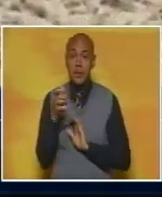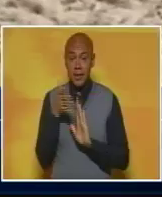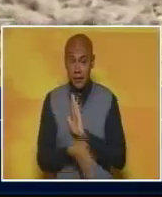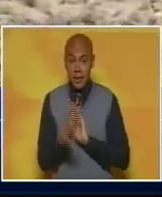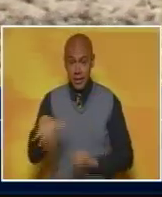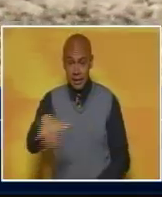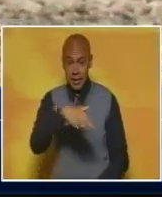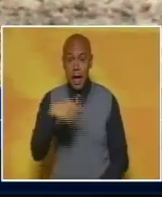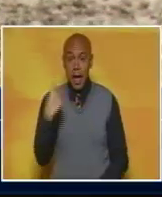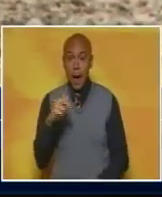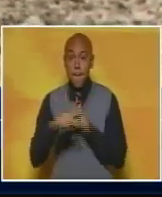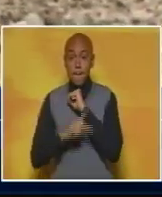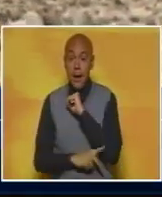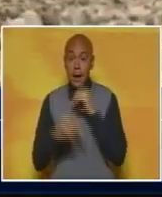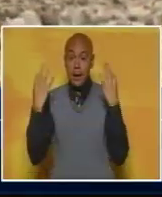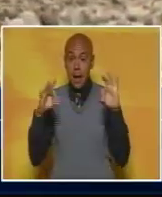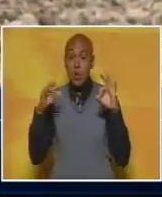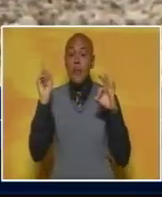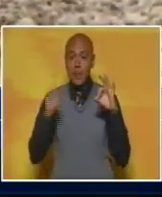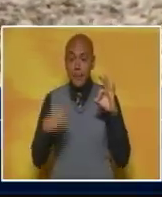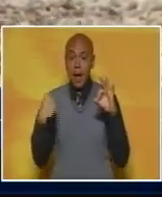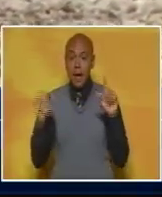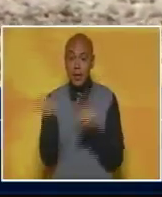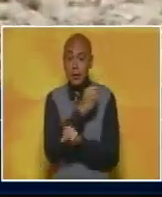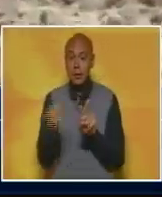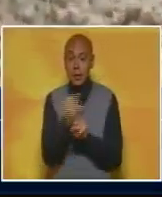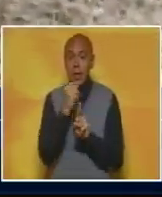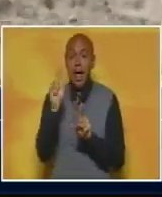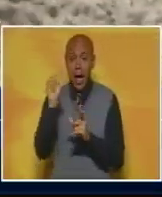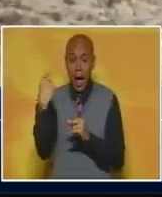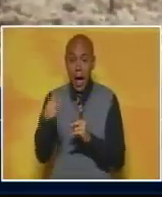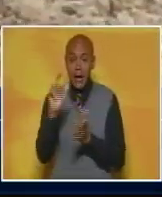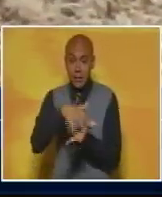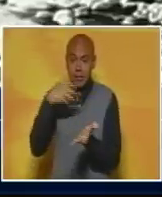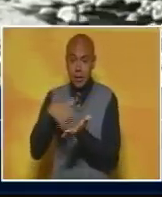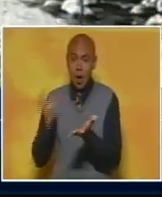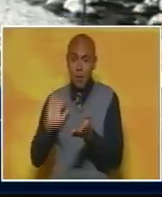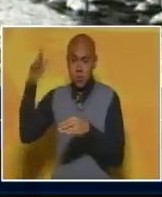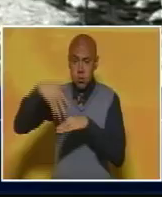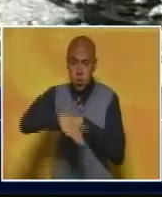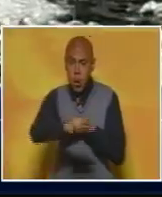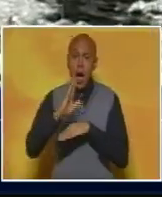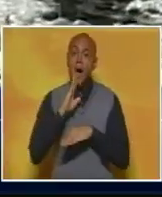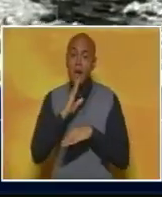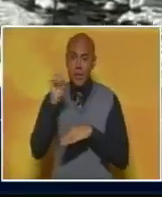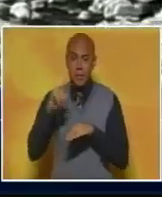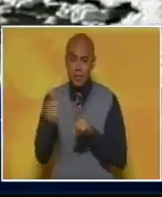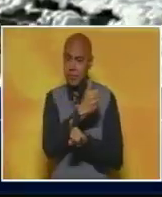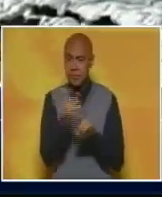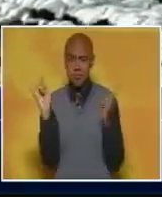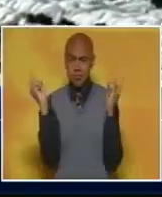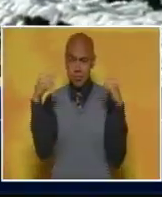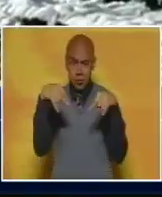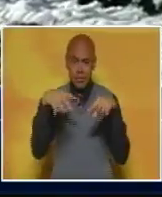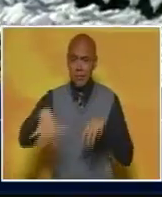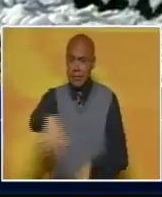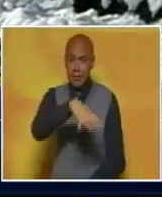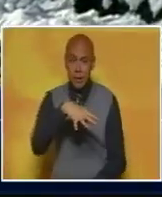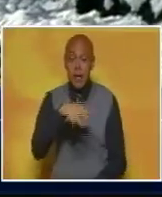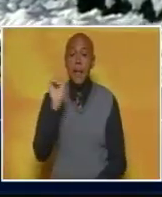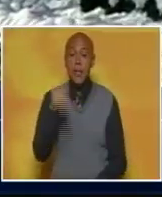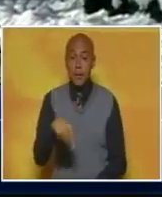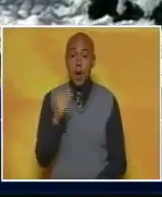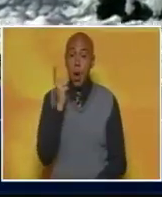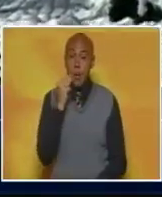ecosistema que incluye un parque natural, se encuentra afectado con cultivos arrasados y daños al medio ambiente. Por otro lado,